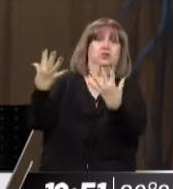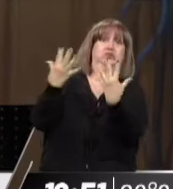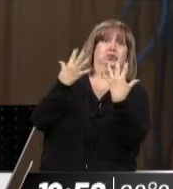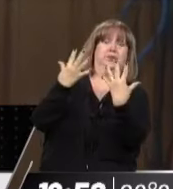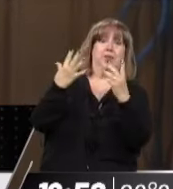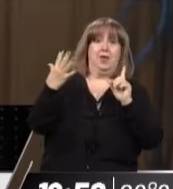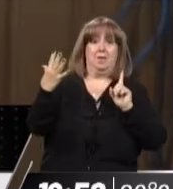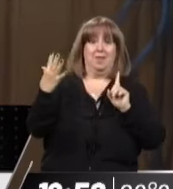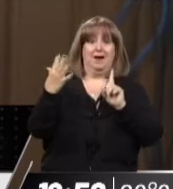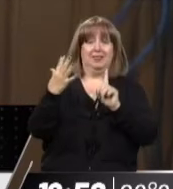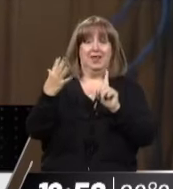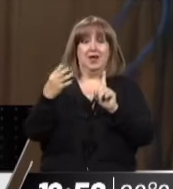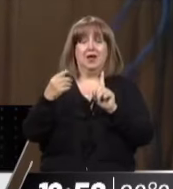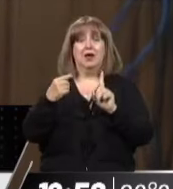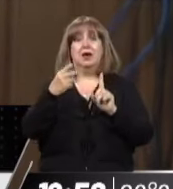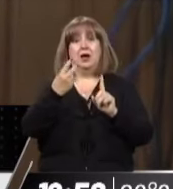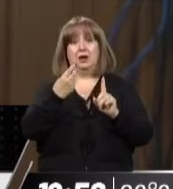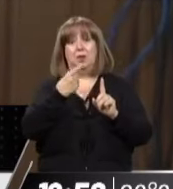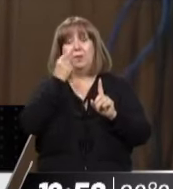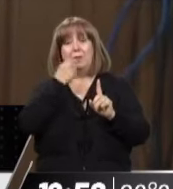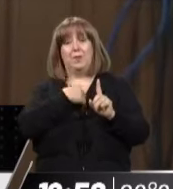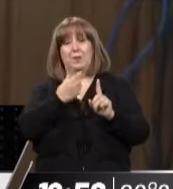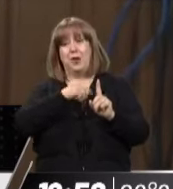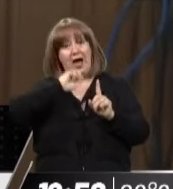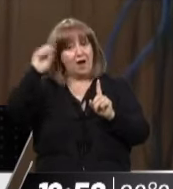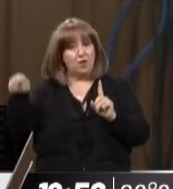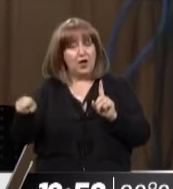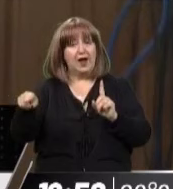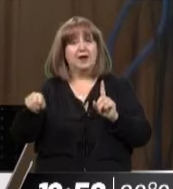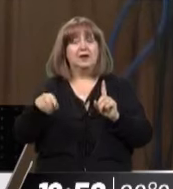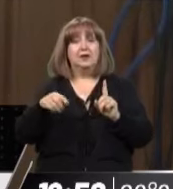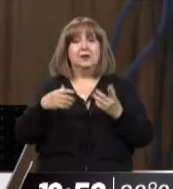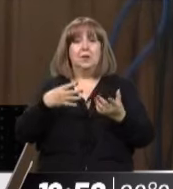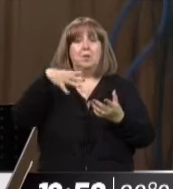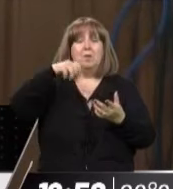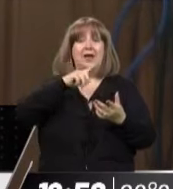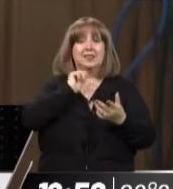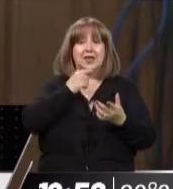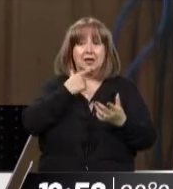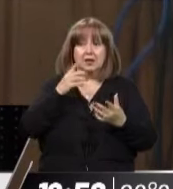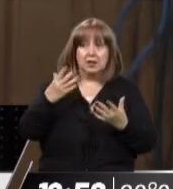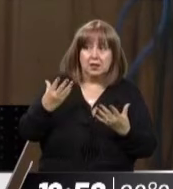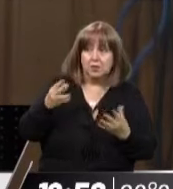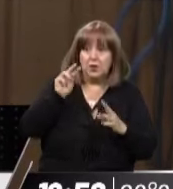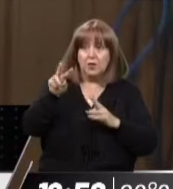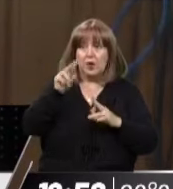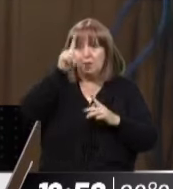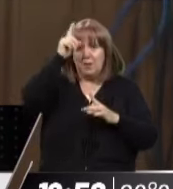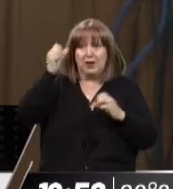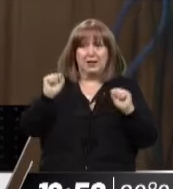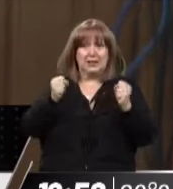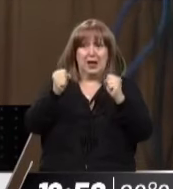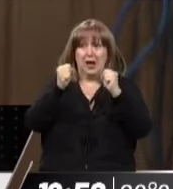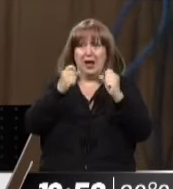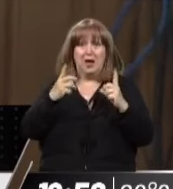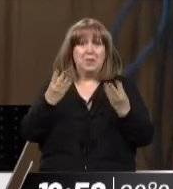en determinados momentos nos sacaron afuera porque Matías Tenía mucho miedo a la policía